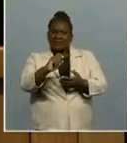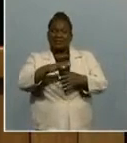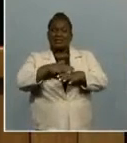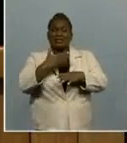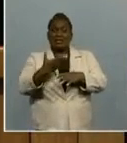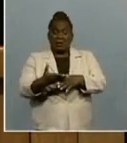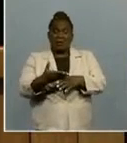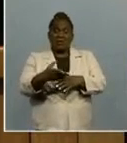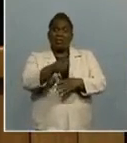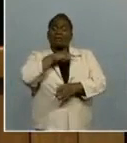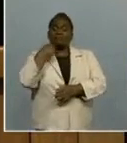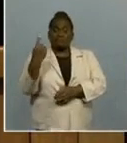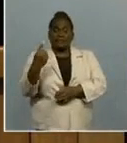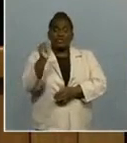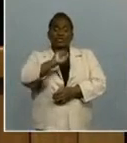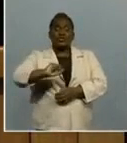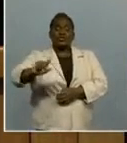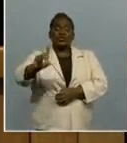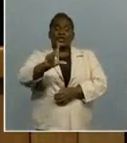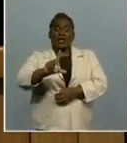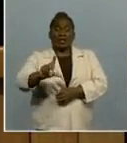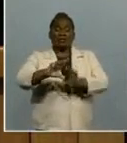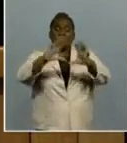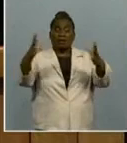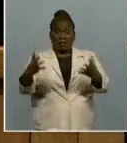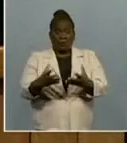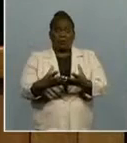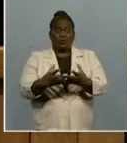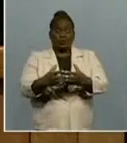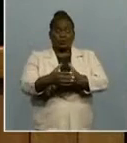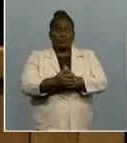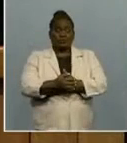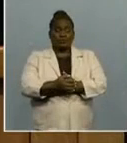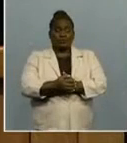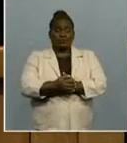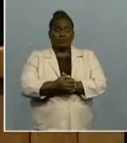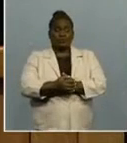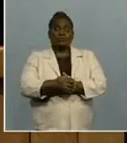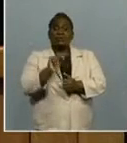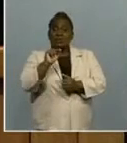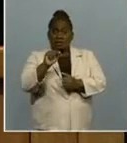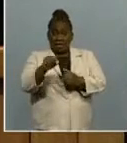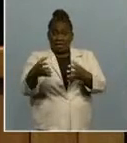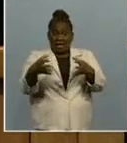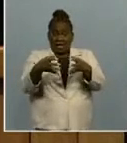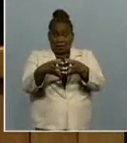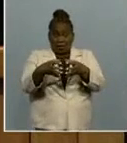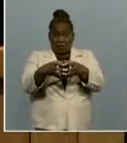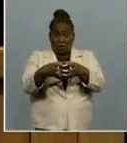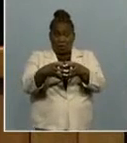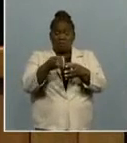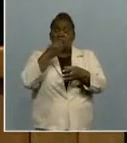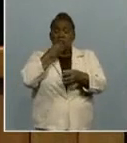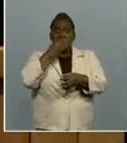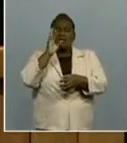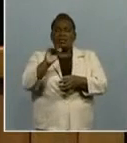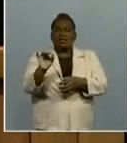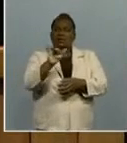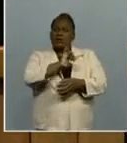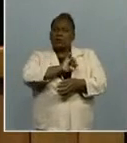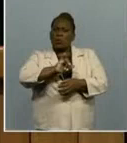del derrumbe del sistema socialista mundial y esa generación puede decir mucho más